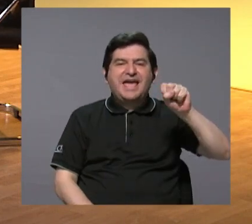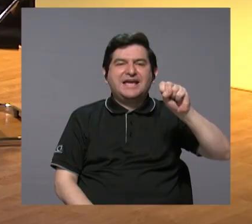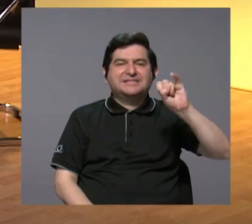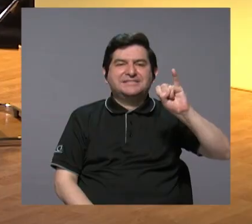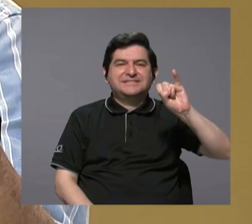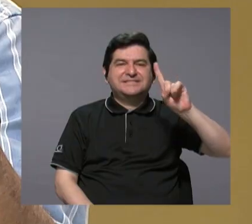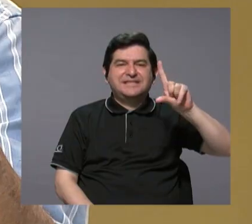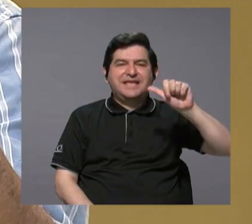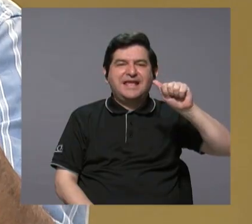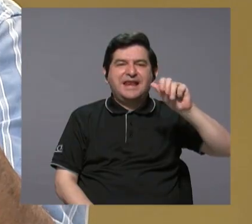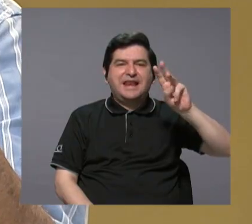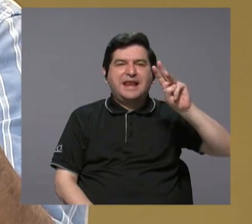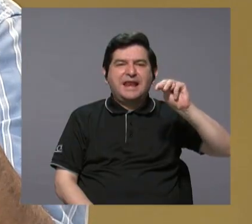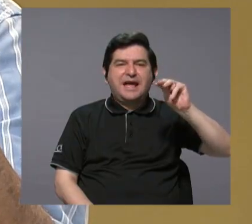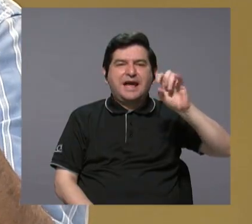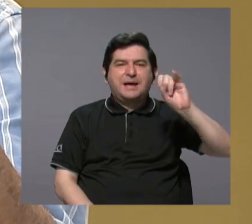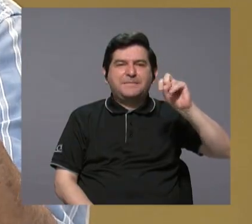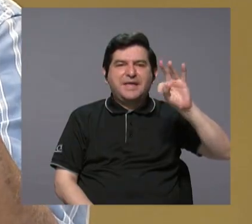algoritmos